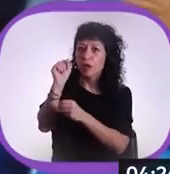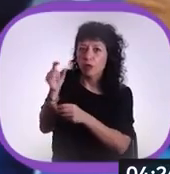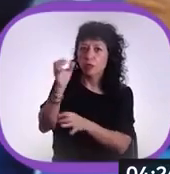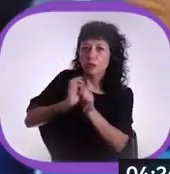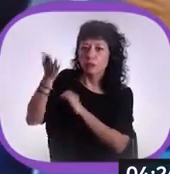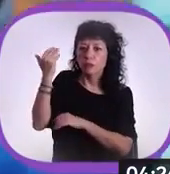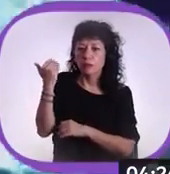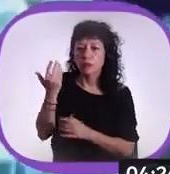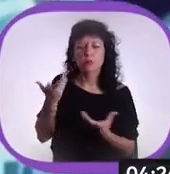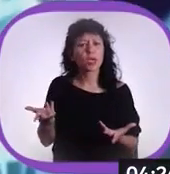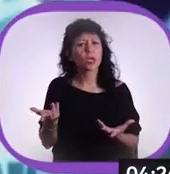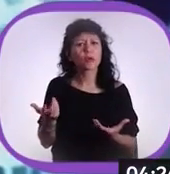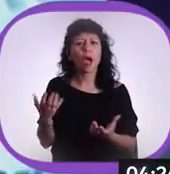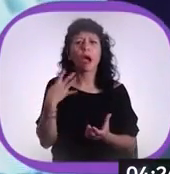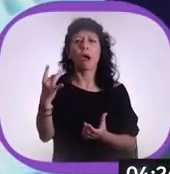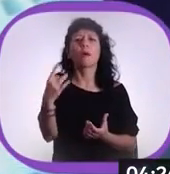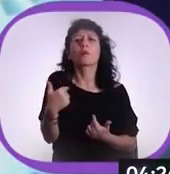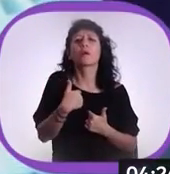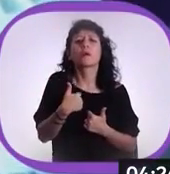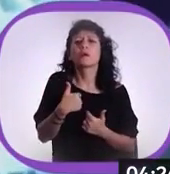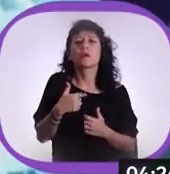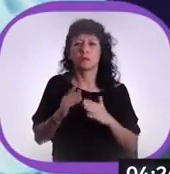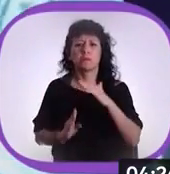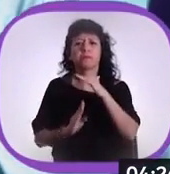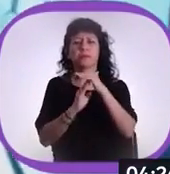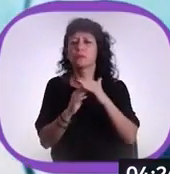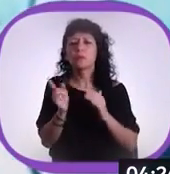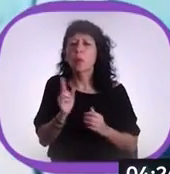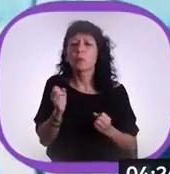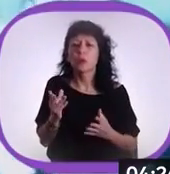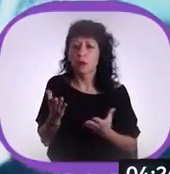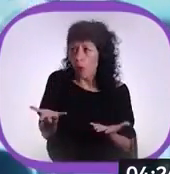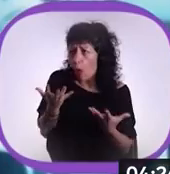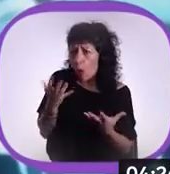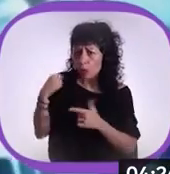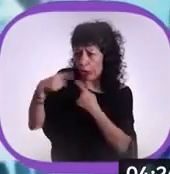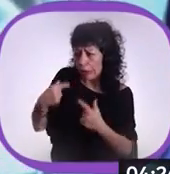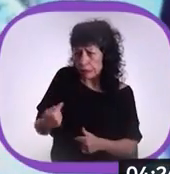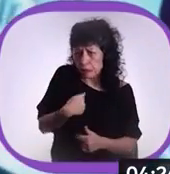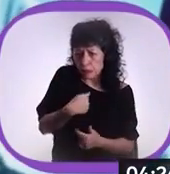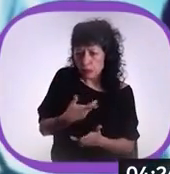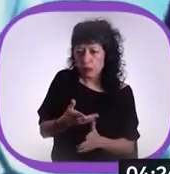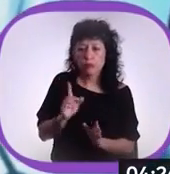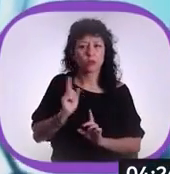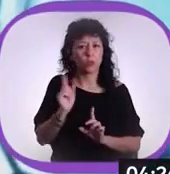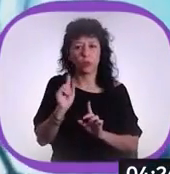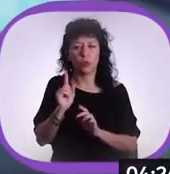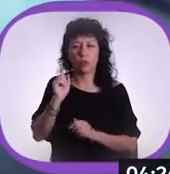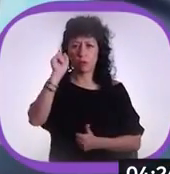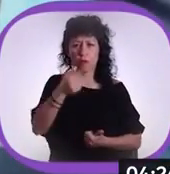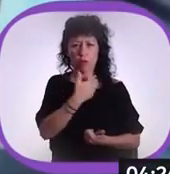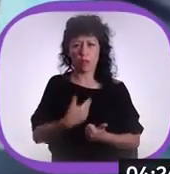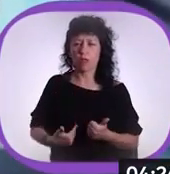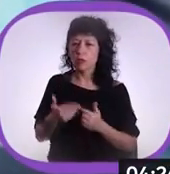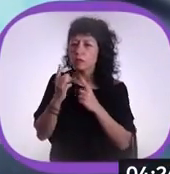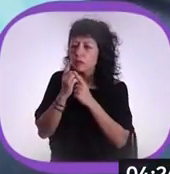Sentient, ¿por qué no me elegiste como líder de Battle Force 5? ¡Evidentemente es mi herencia! El liderazgo es más que linaje. Mi